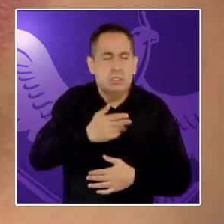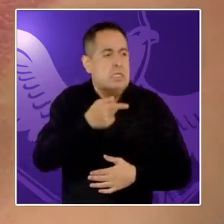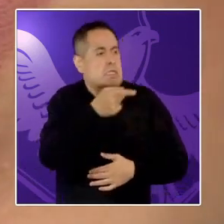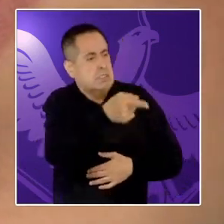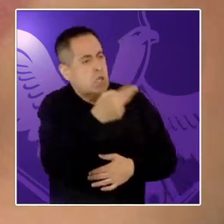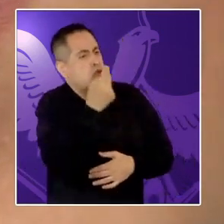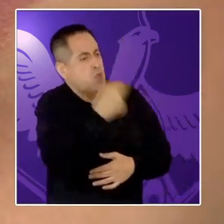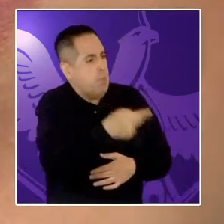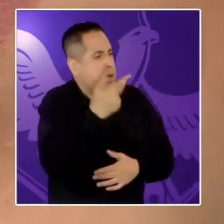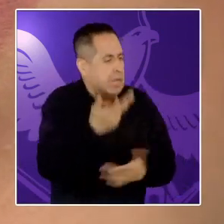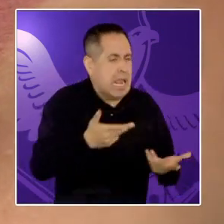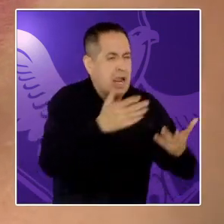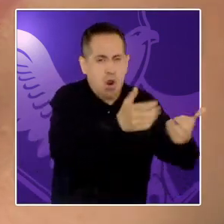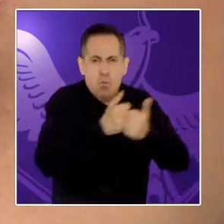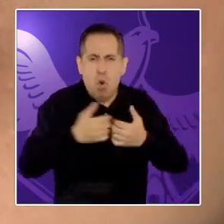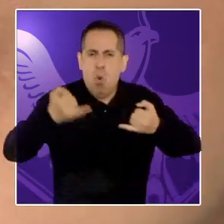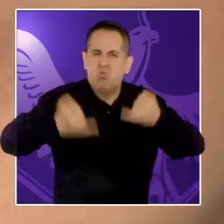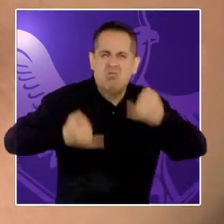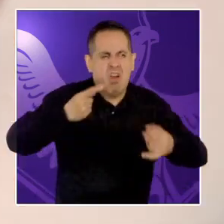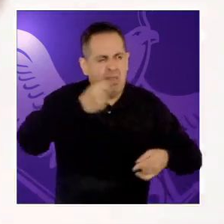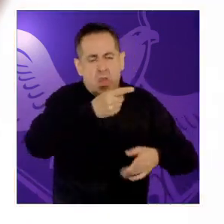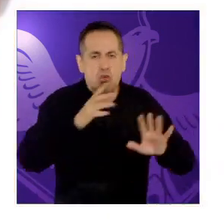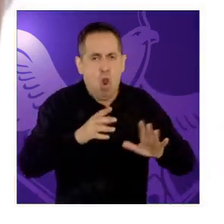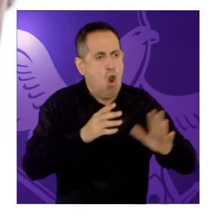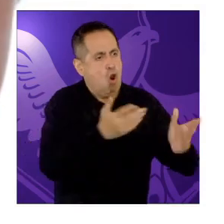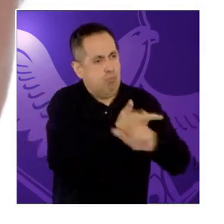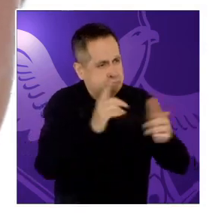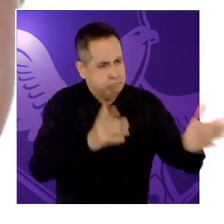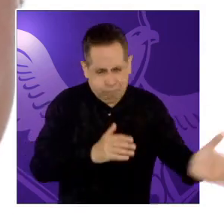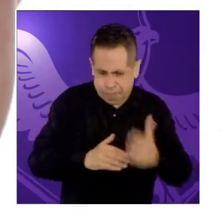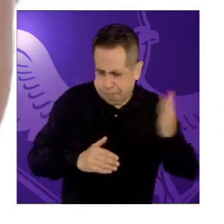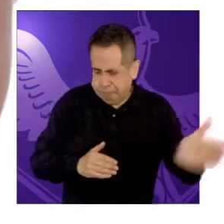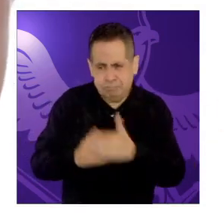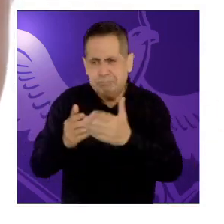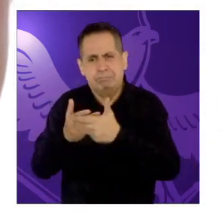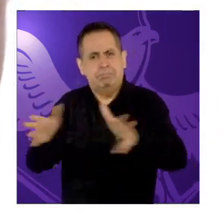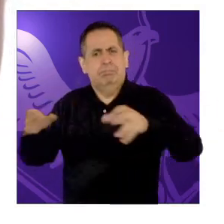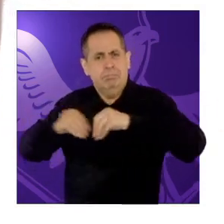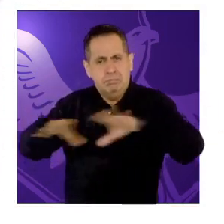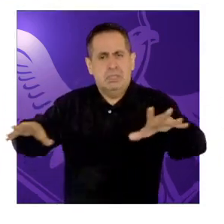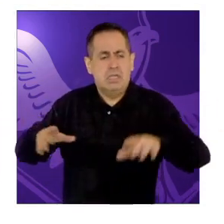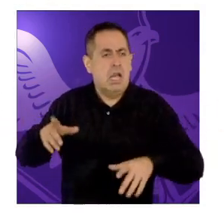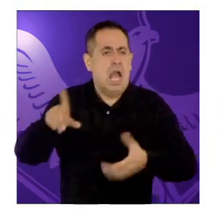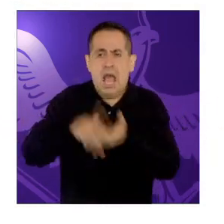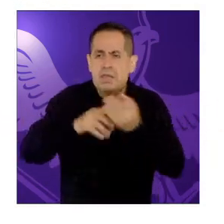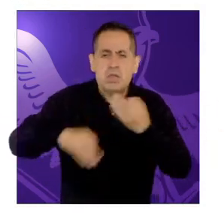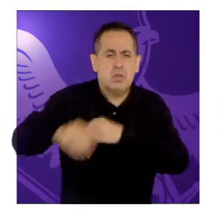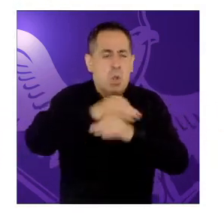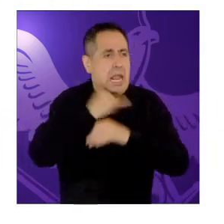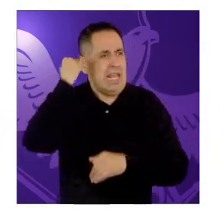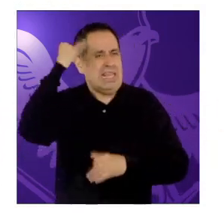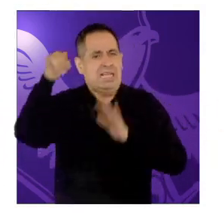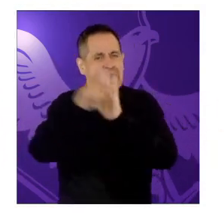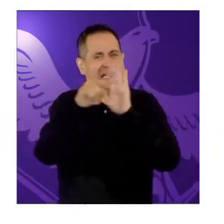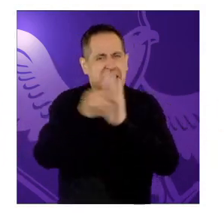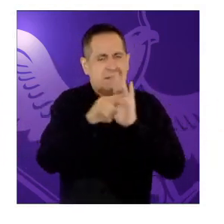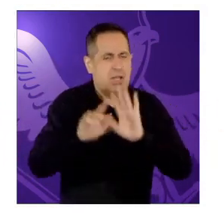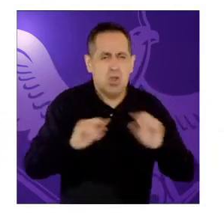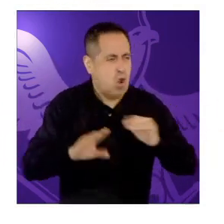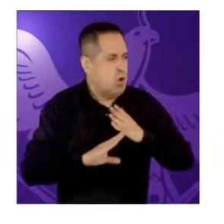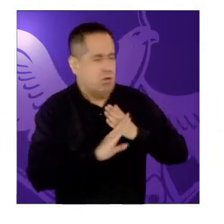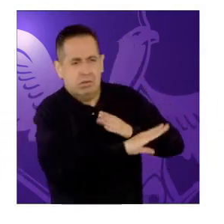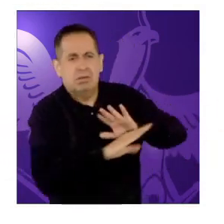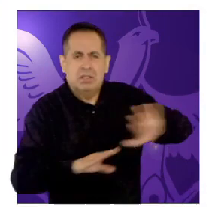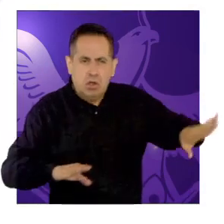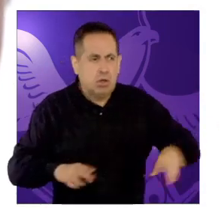de llevarnos las manos a la boca para nombrarlas al juzgarlas. Consolidemos la inmunidad rebaño y generemos anticuerpos